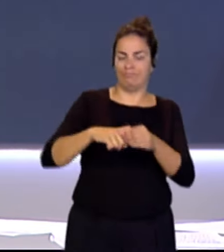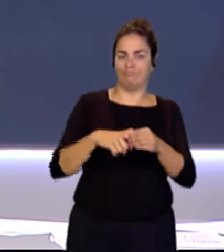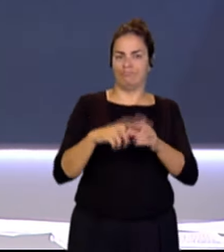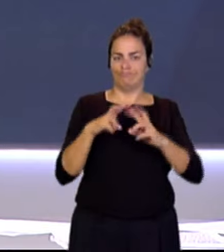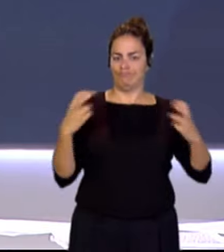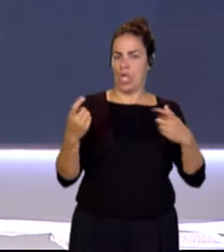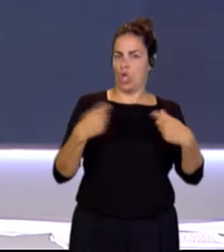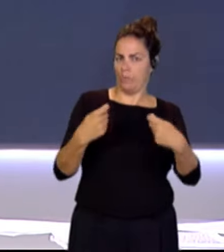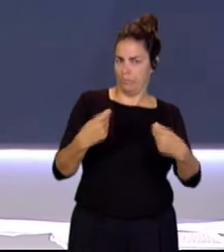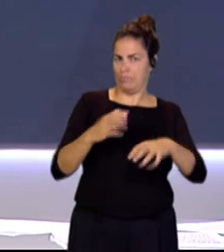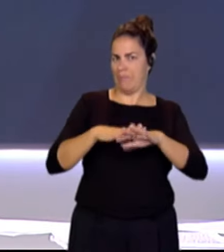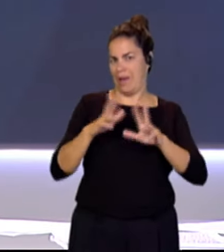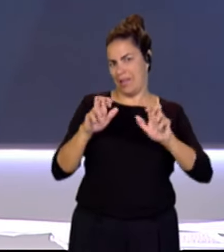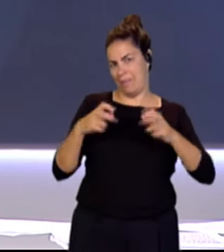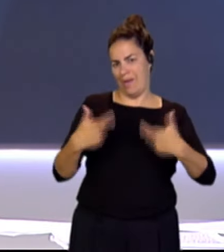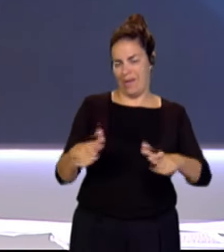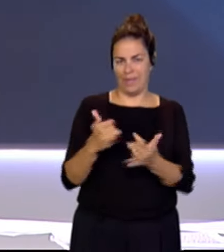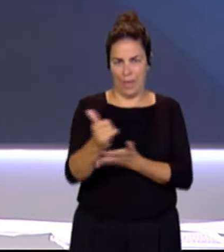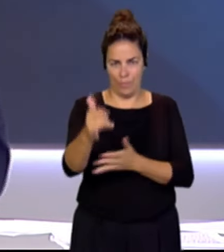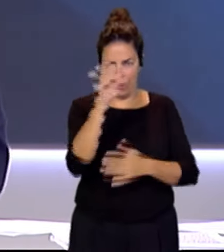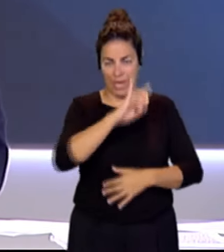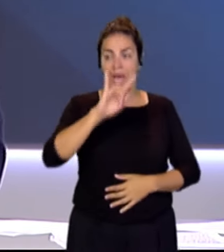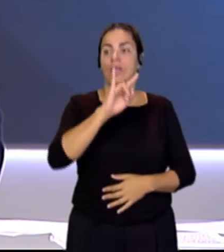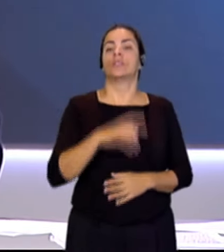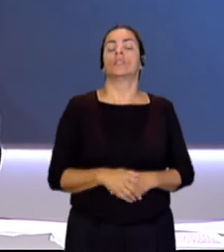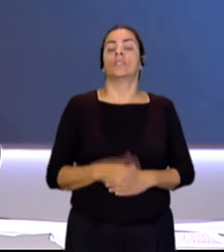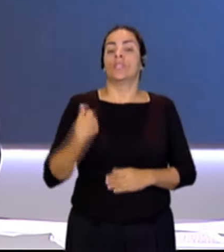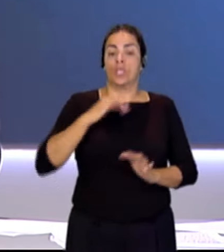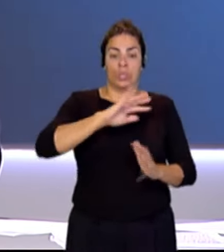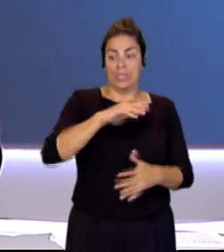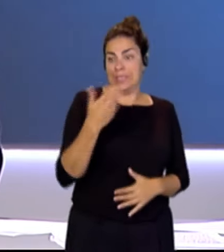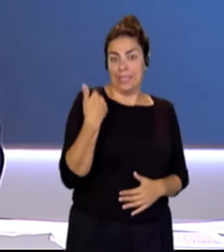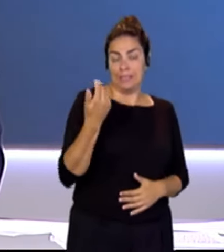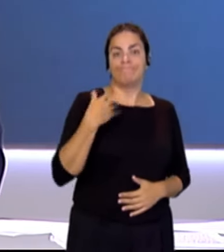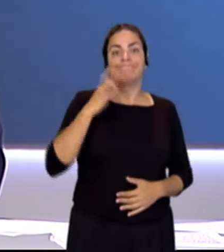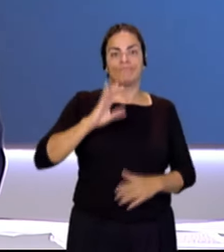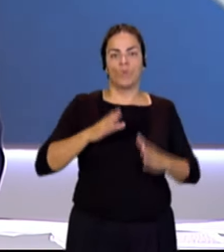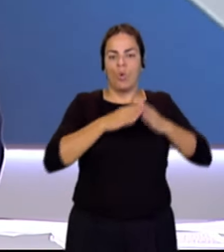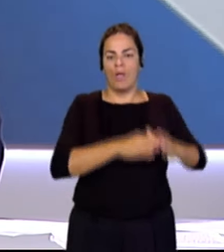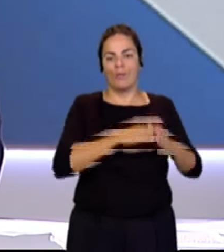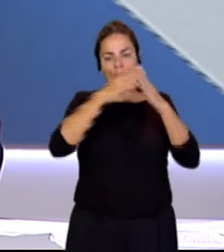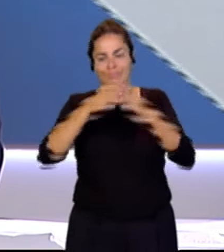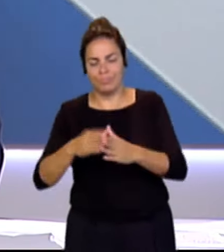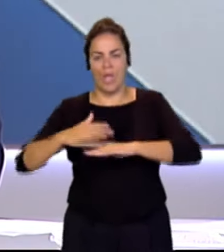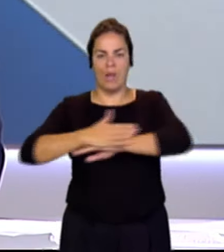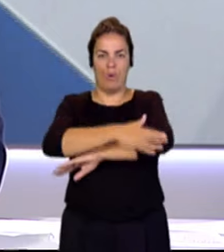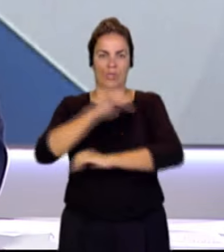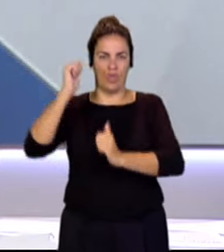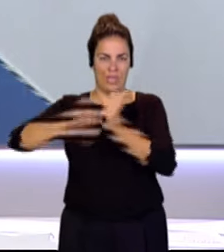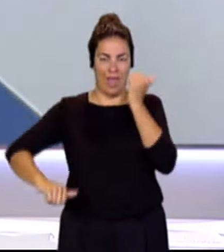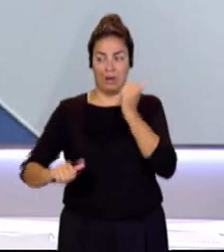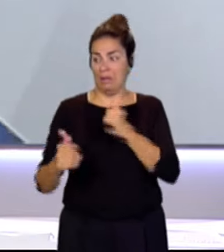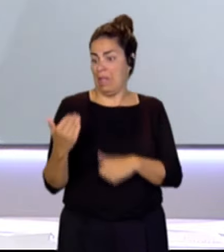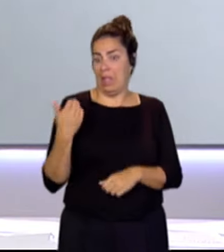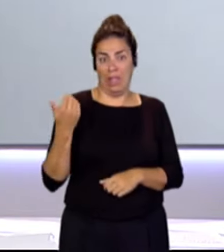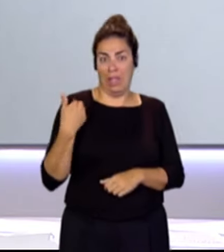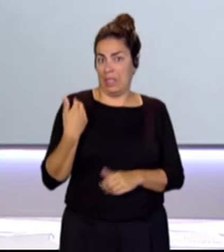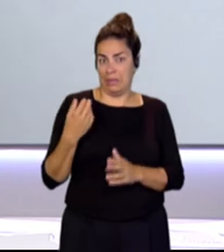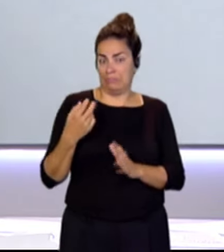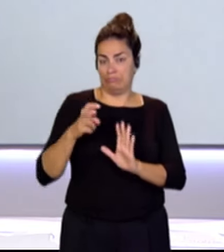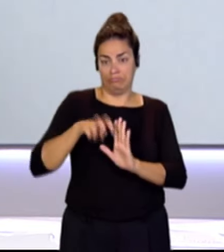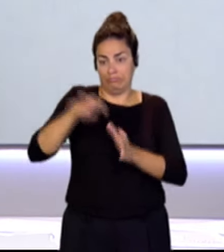canario más asuntos tenemos una noticia de última hora ha llegado un cayuco al puerto de laaca en el hierro ha desembarcado hace pocos minutos